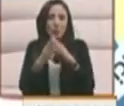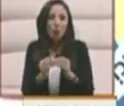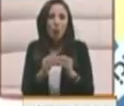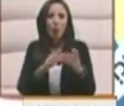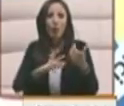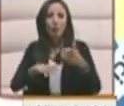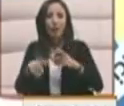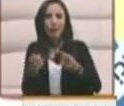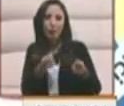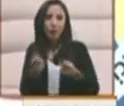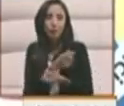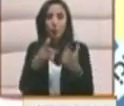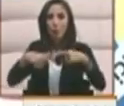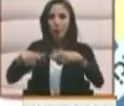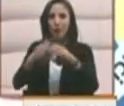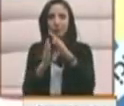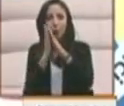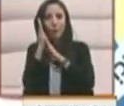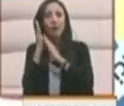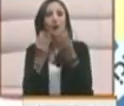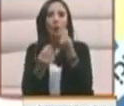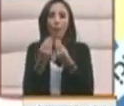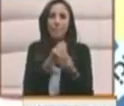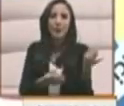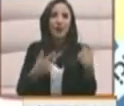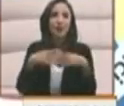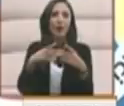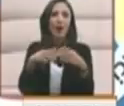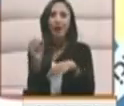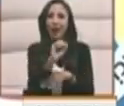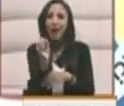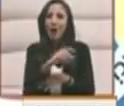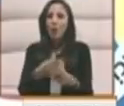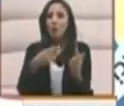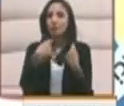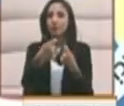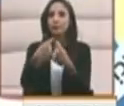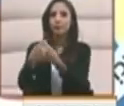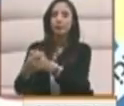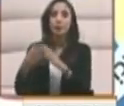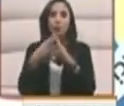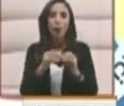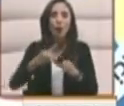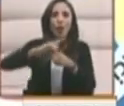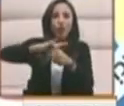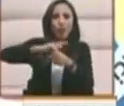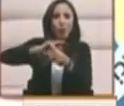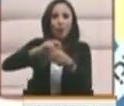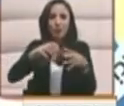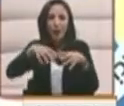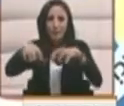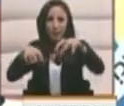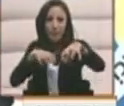coordinación de hospedaje, alimentación, traslado de las piezas del dron,